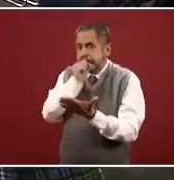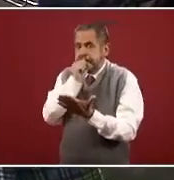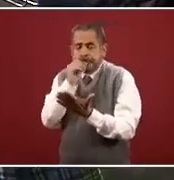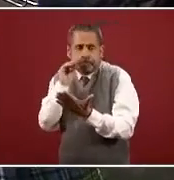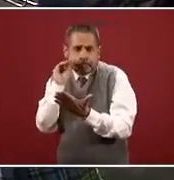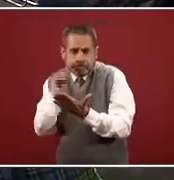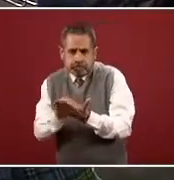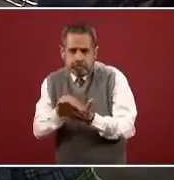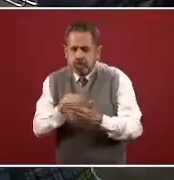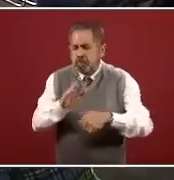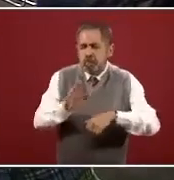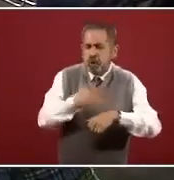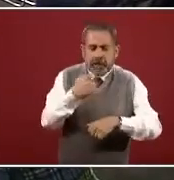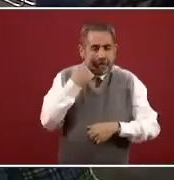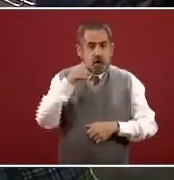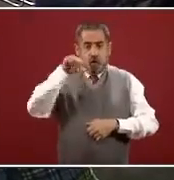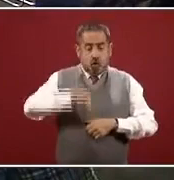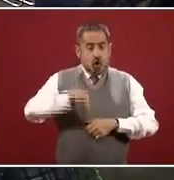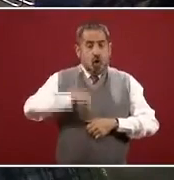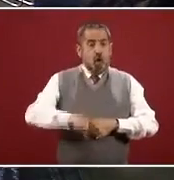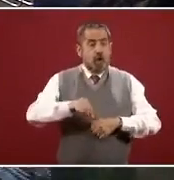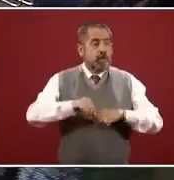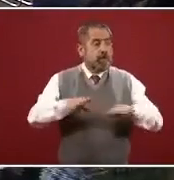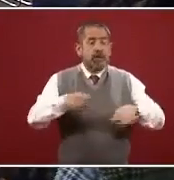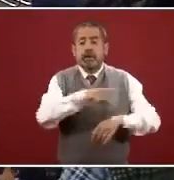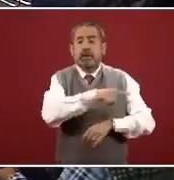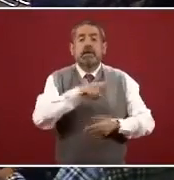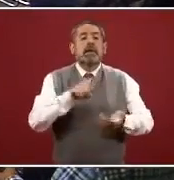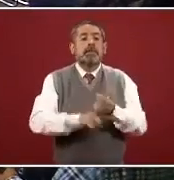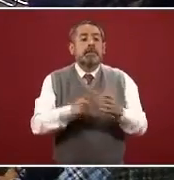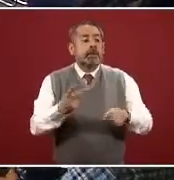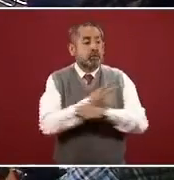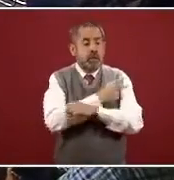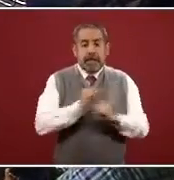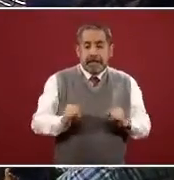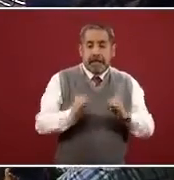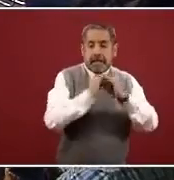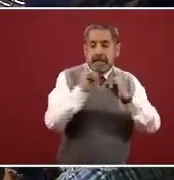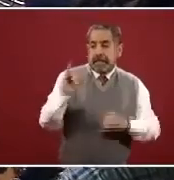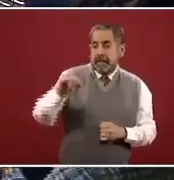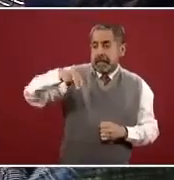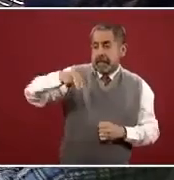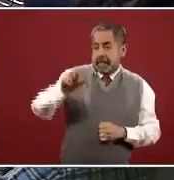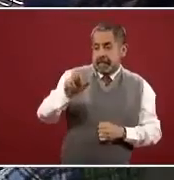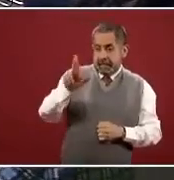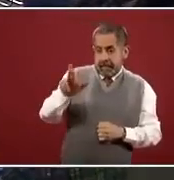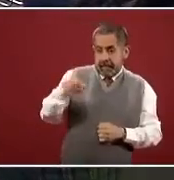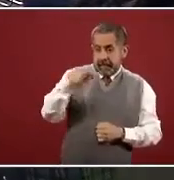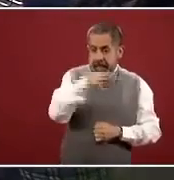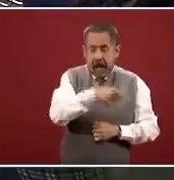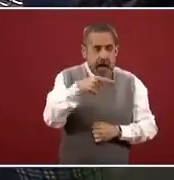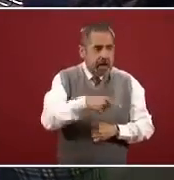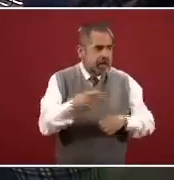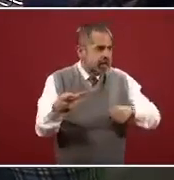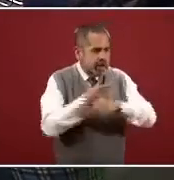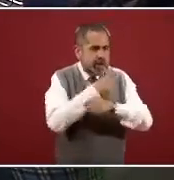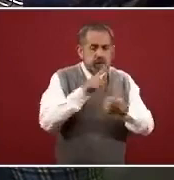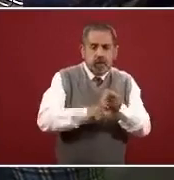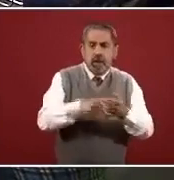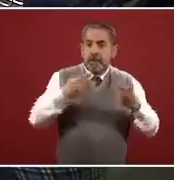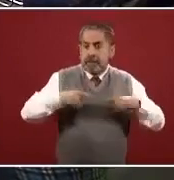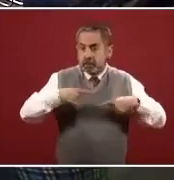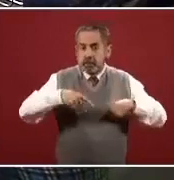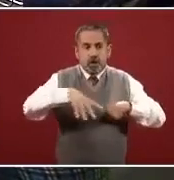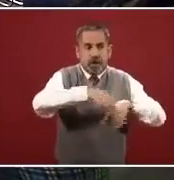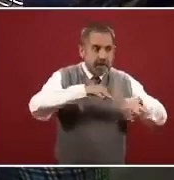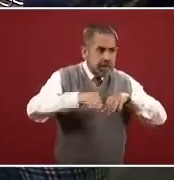de gratis. El día de hoy, en el Instituto Nacional de Enfermedades Respiratorias, hubo un movimiento de los trabajadores